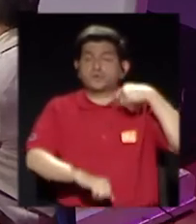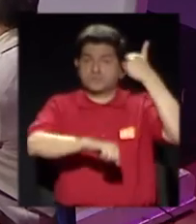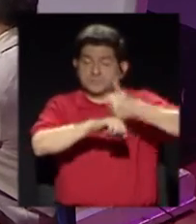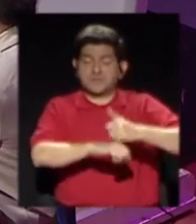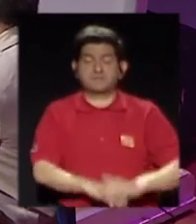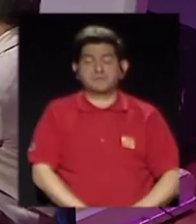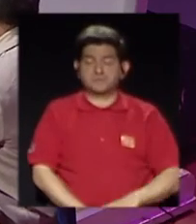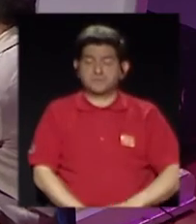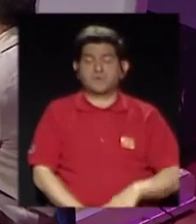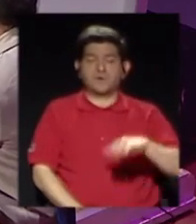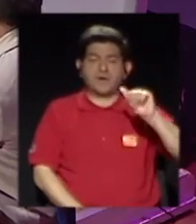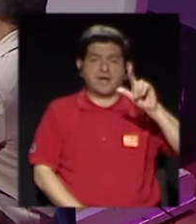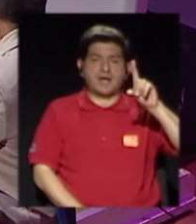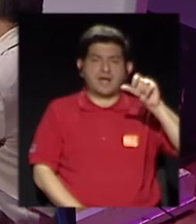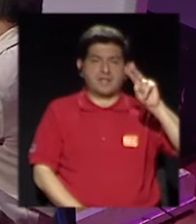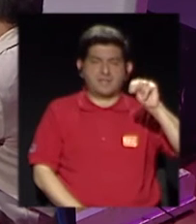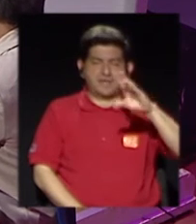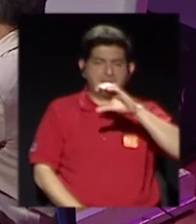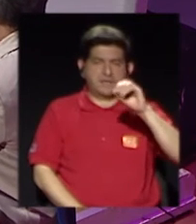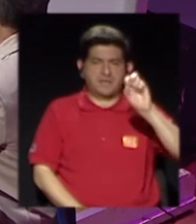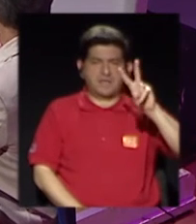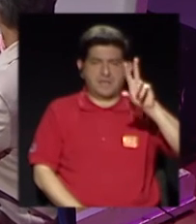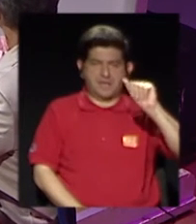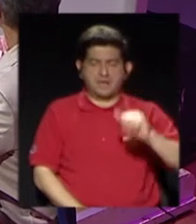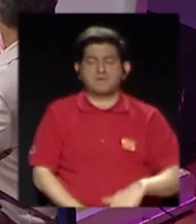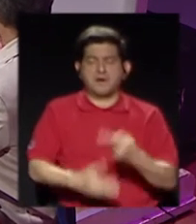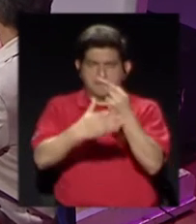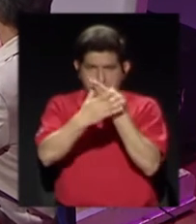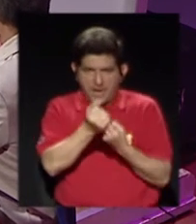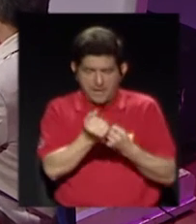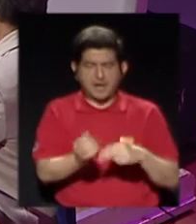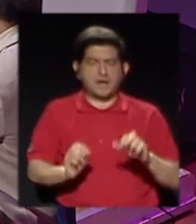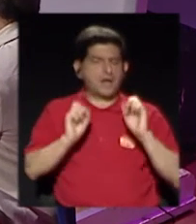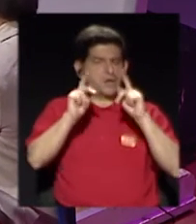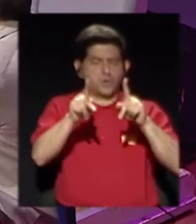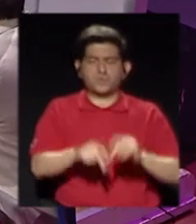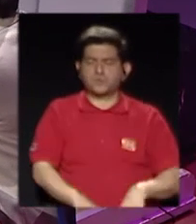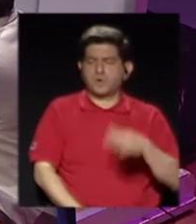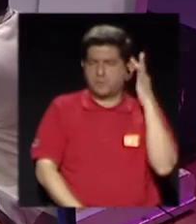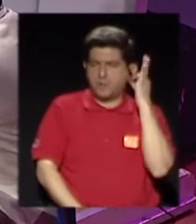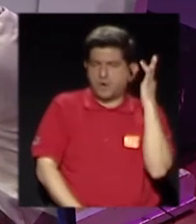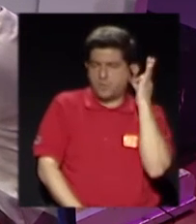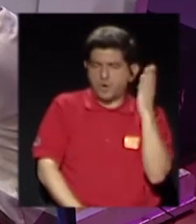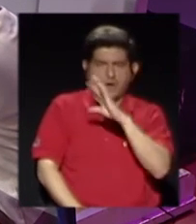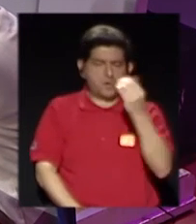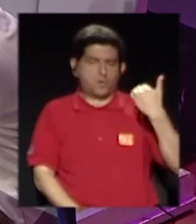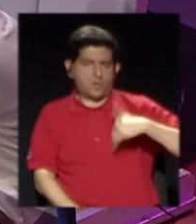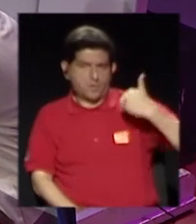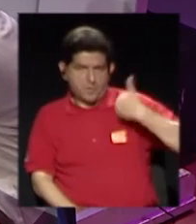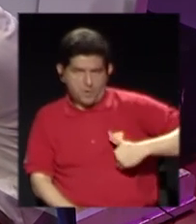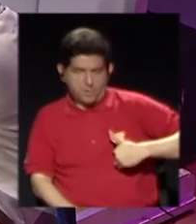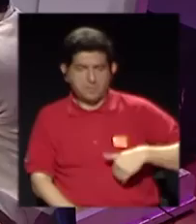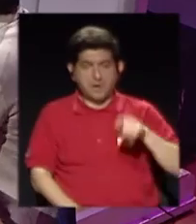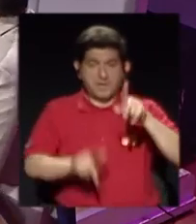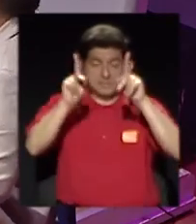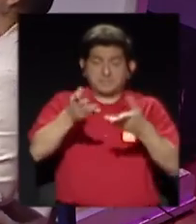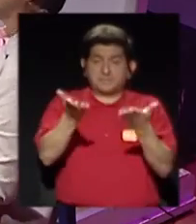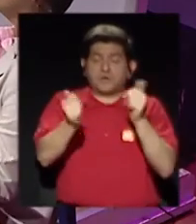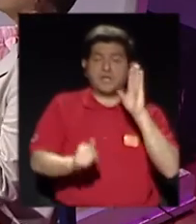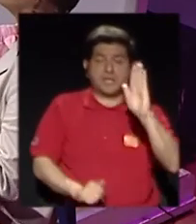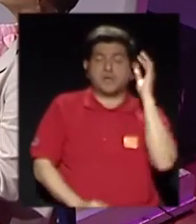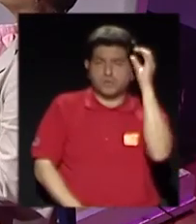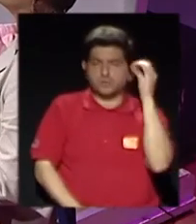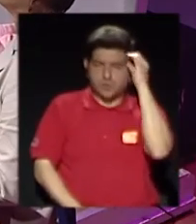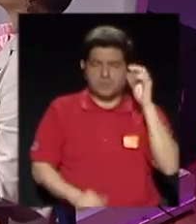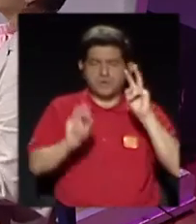a adán y eva' como pareja de hombres y mujer y no indicó la posibilidad de mujer con mujer u hombre con hombre esta televidente quisiera escuchar su